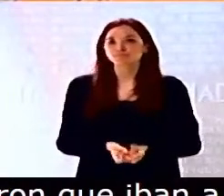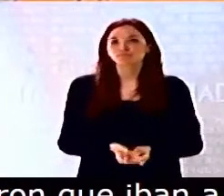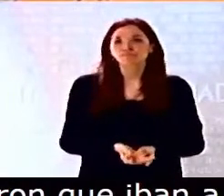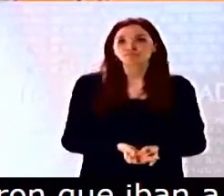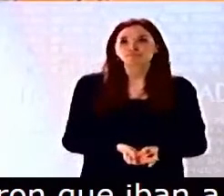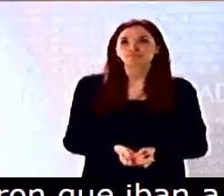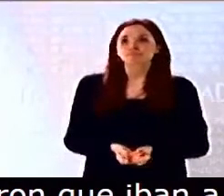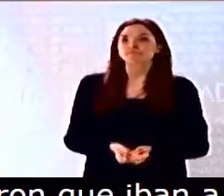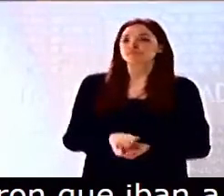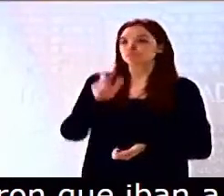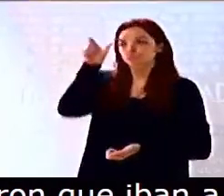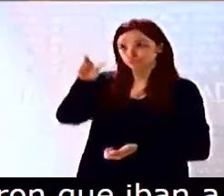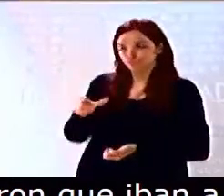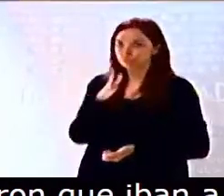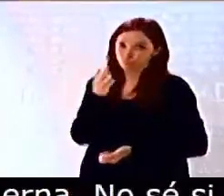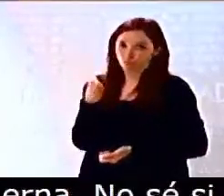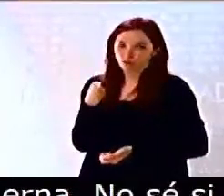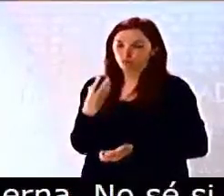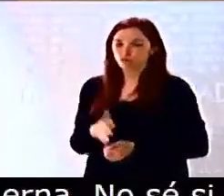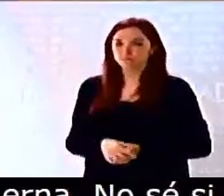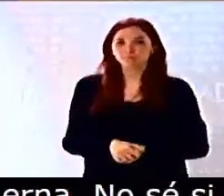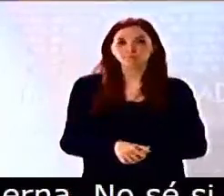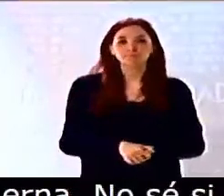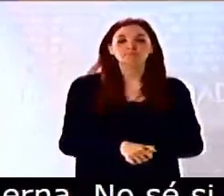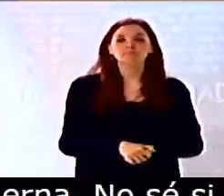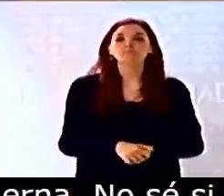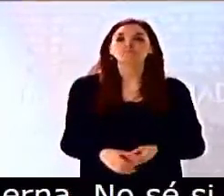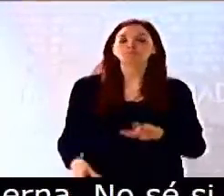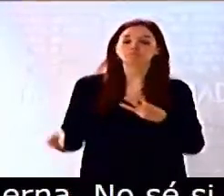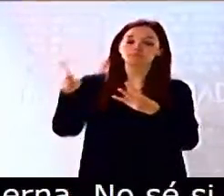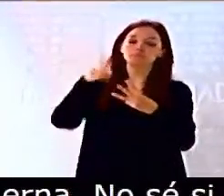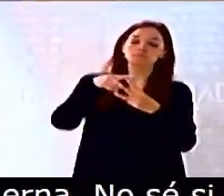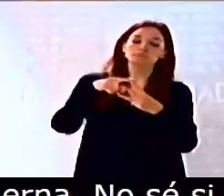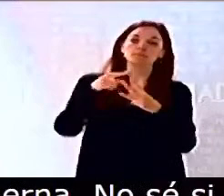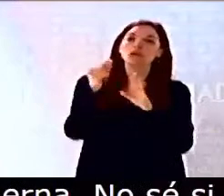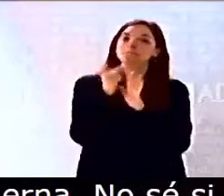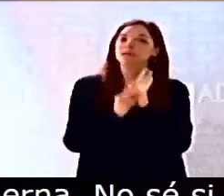A usted por sus preguntas. Medidas.